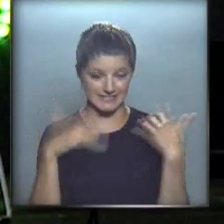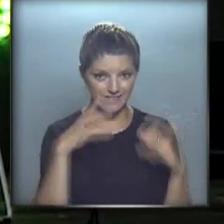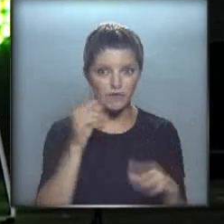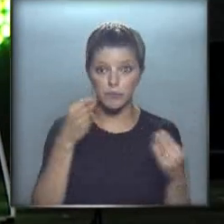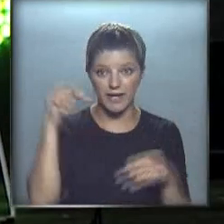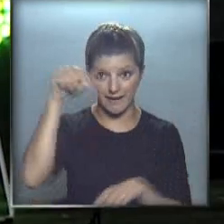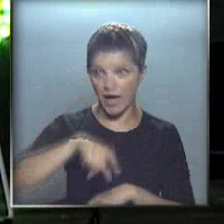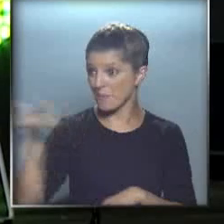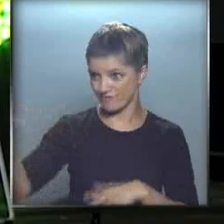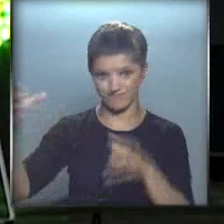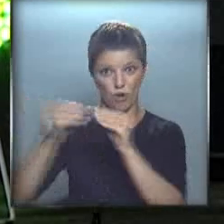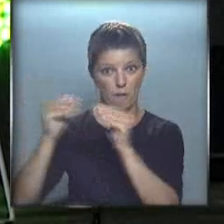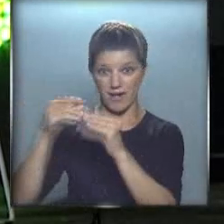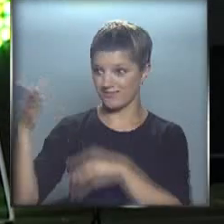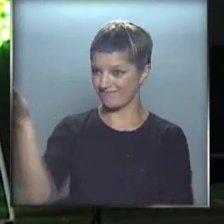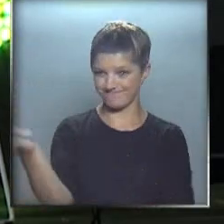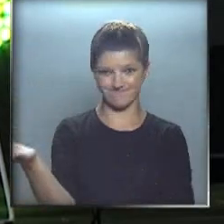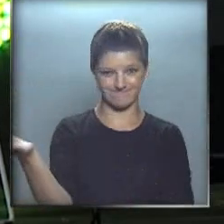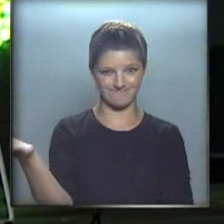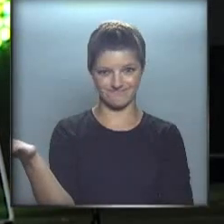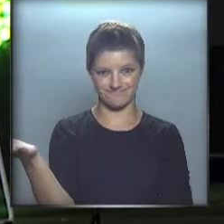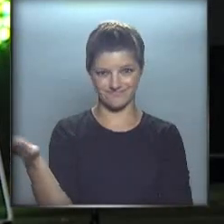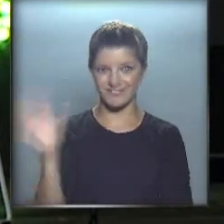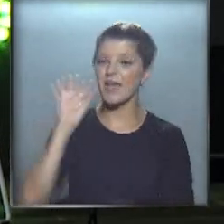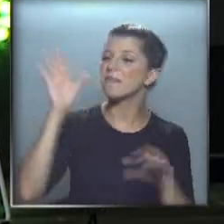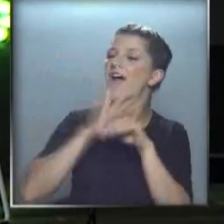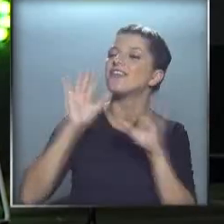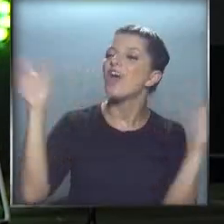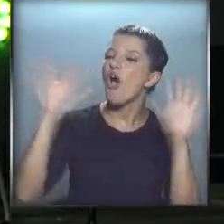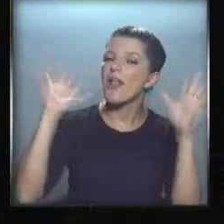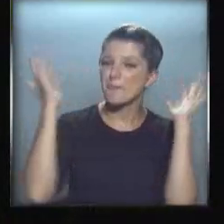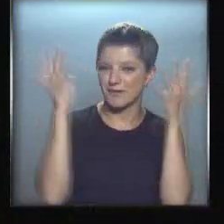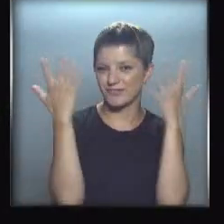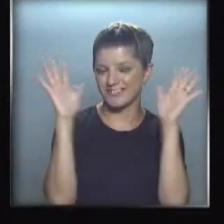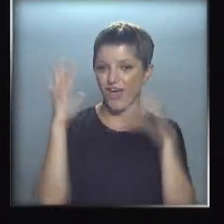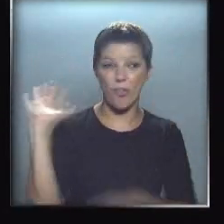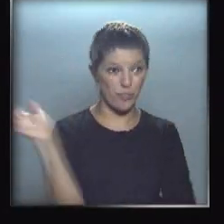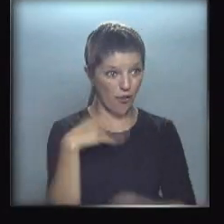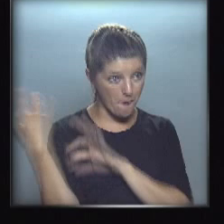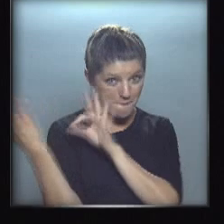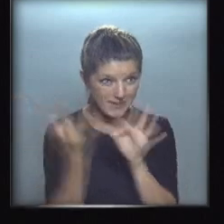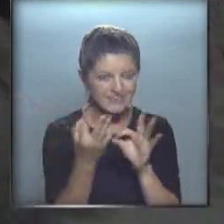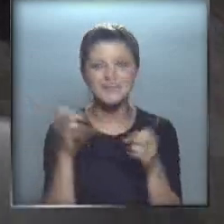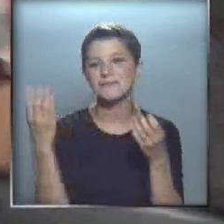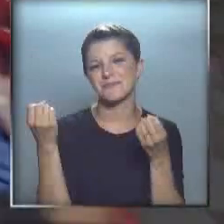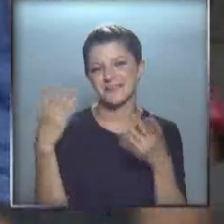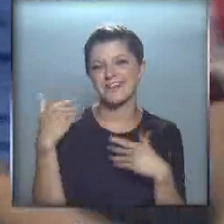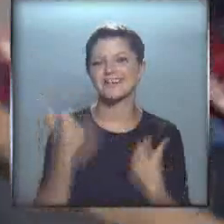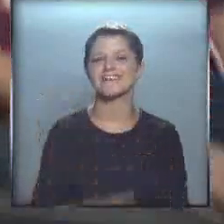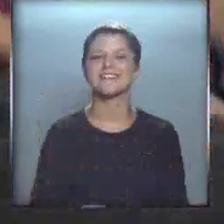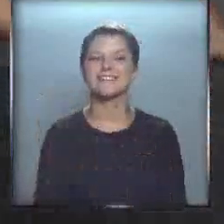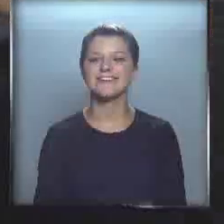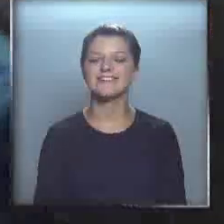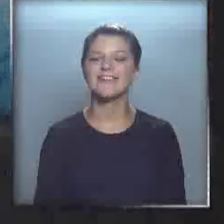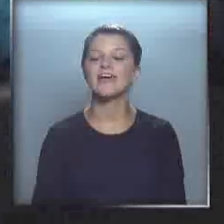nuestros compañeros están ahí. ¡Ah, hola, hola! Hola, todos vinieron. Hagamos Señales, ahí va. Y la verdad